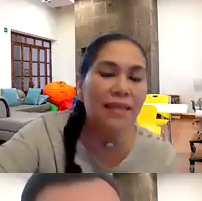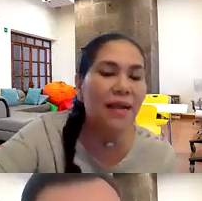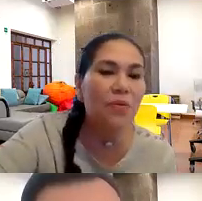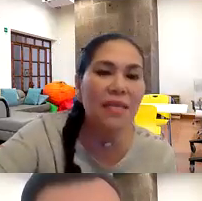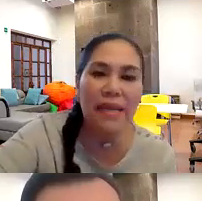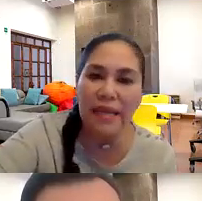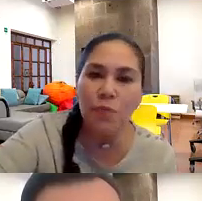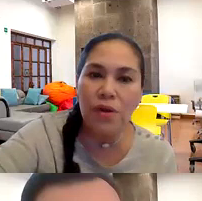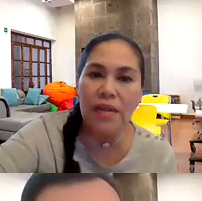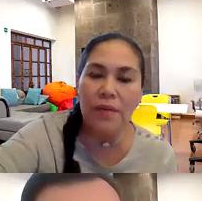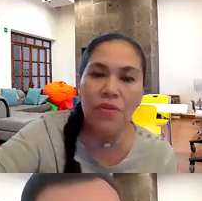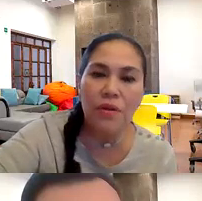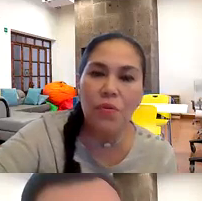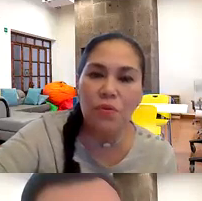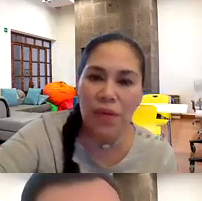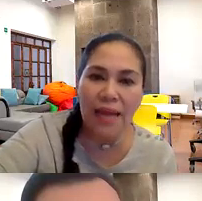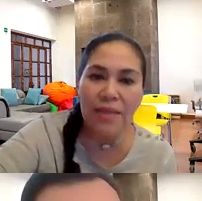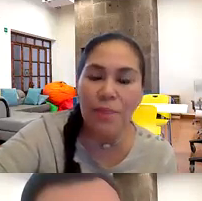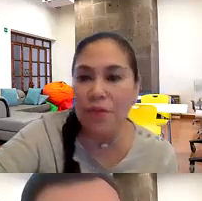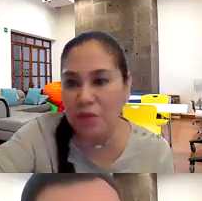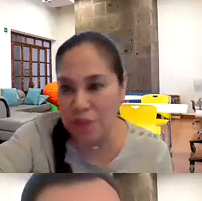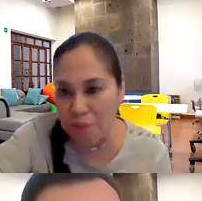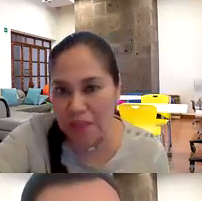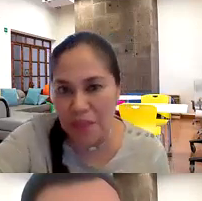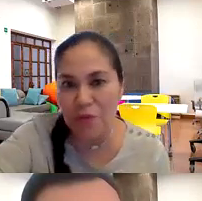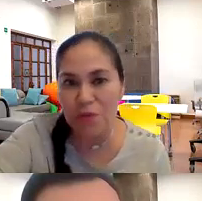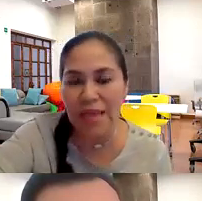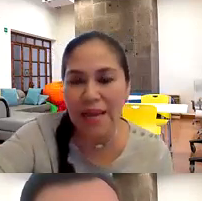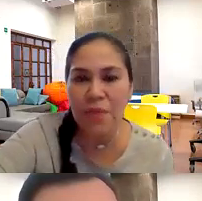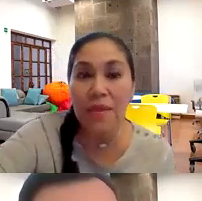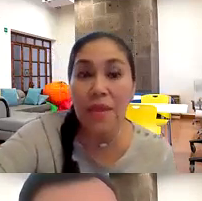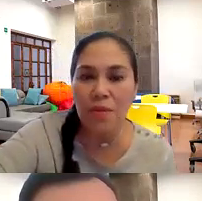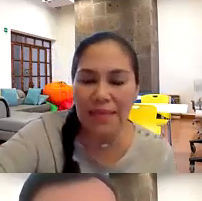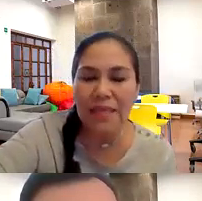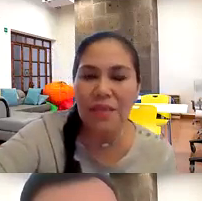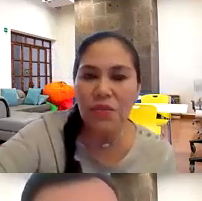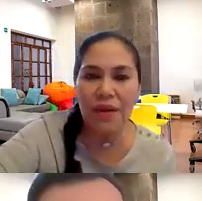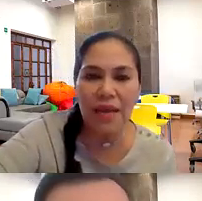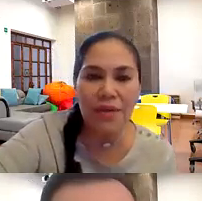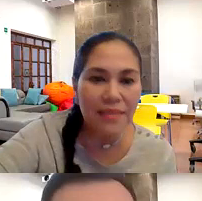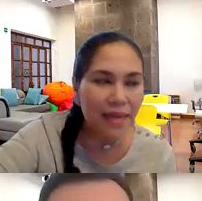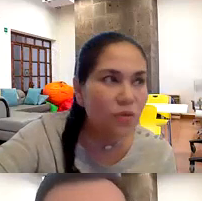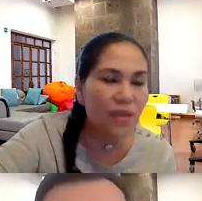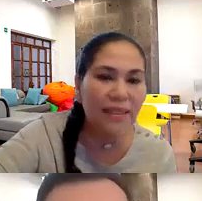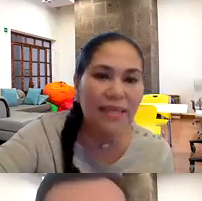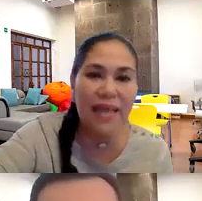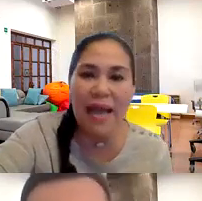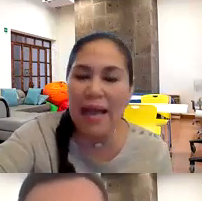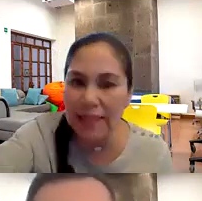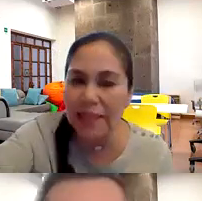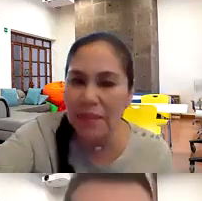que tengan un interés por el trabajo intercultural y proyectos de emprendimiento social, y como ya se ha mencionado, que sean